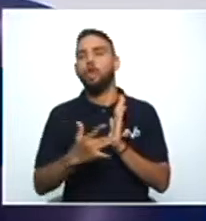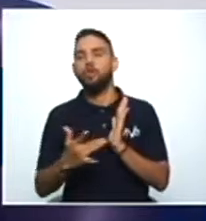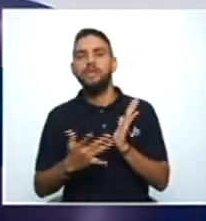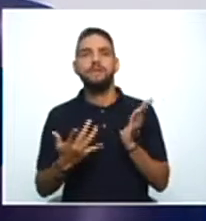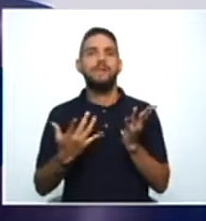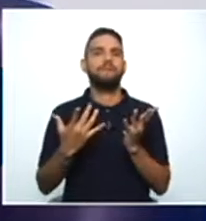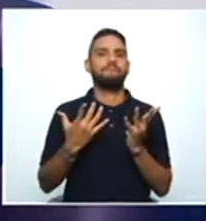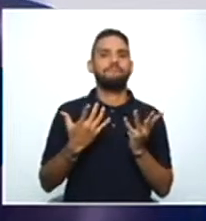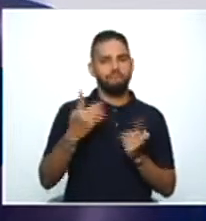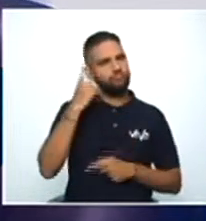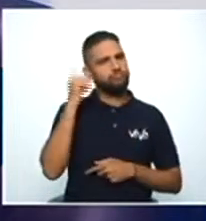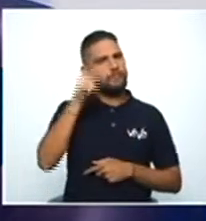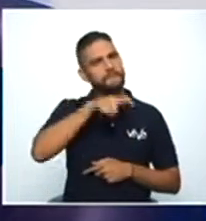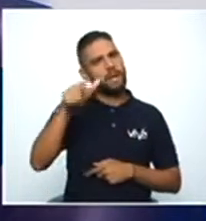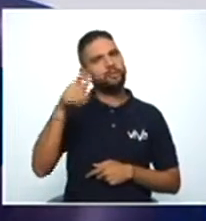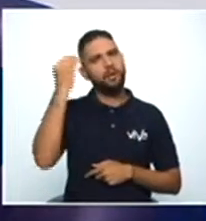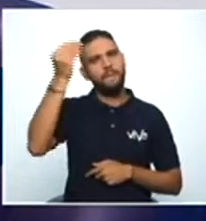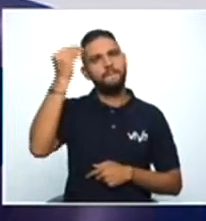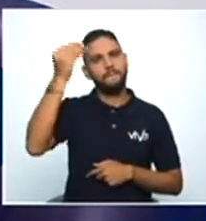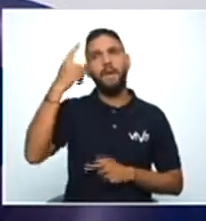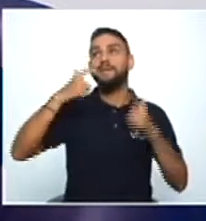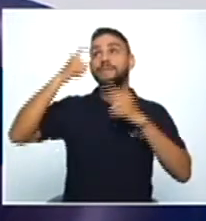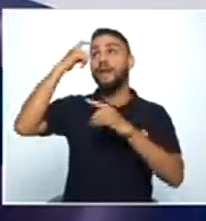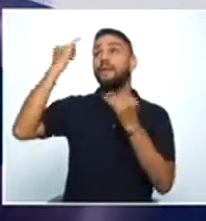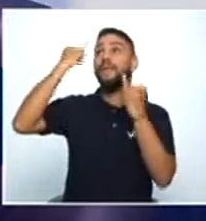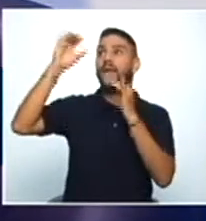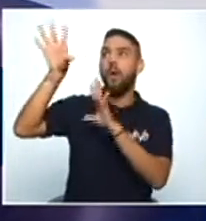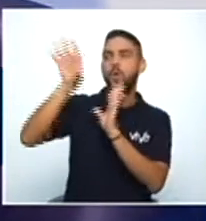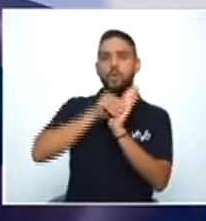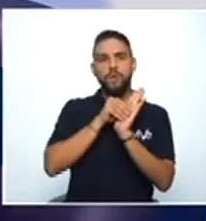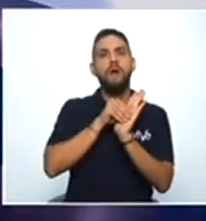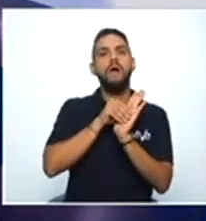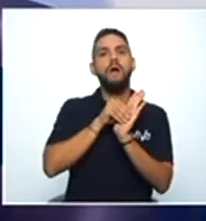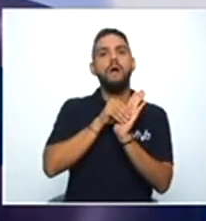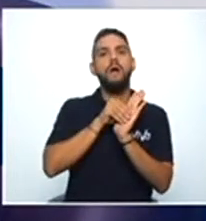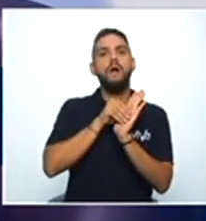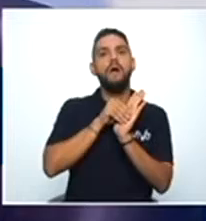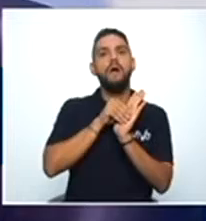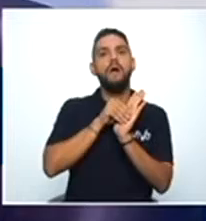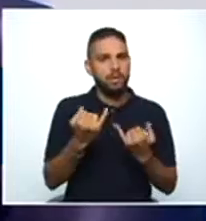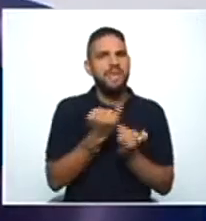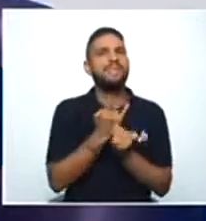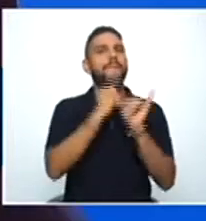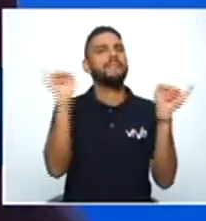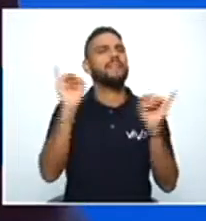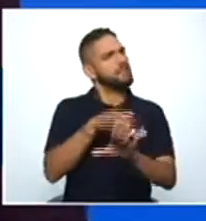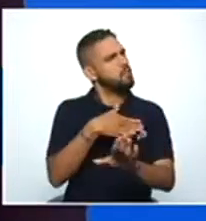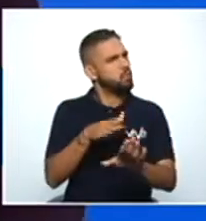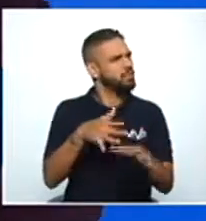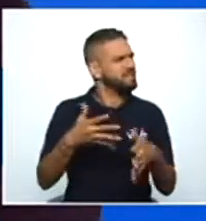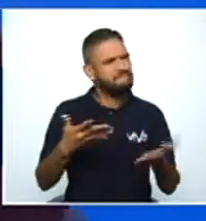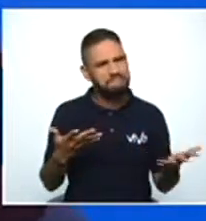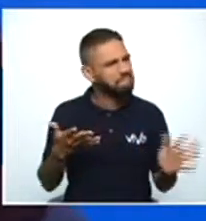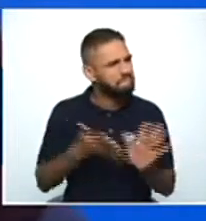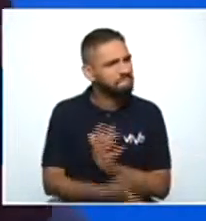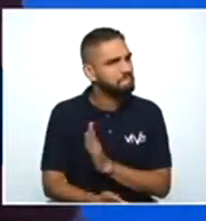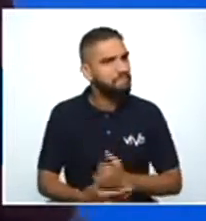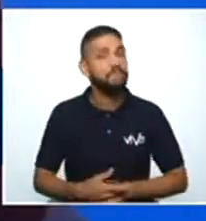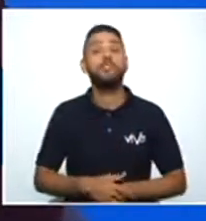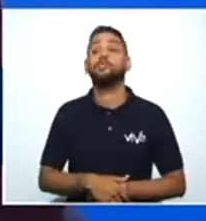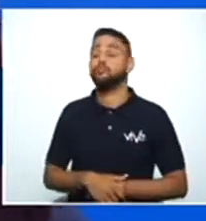que es el imaginario todo lo que dejó el legado al comandante chávez entonces ahora la sonora con qué se come si